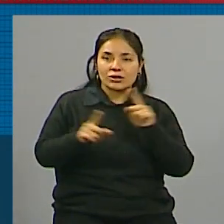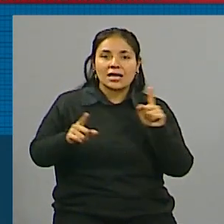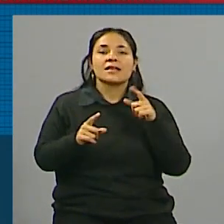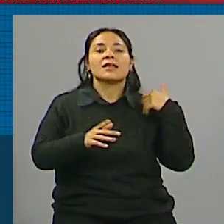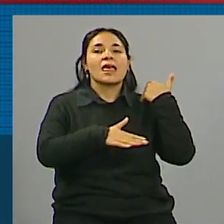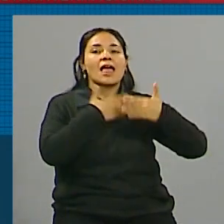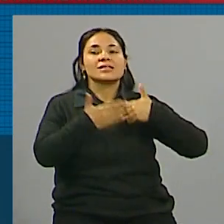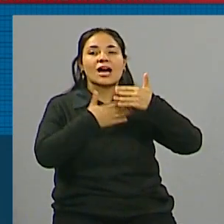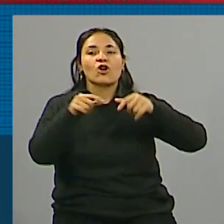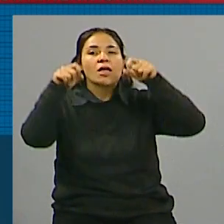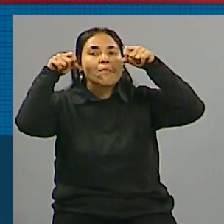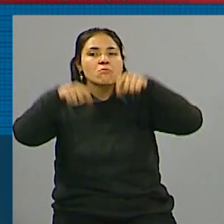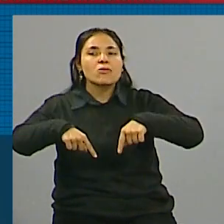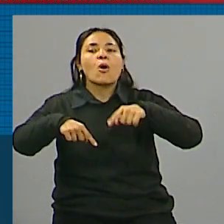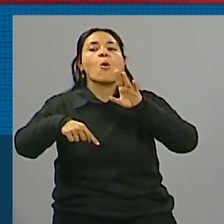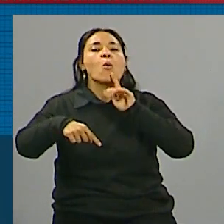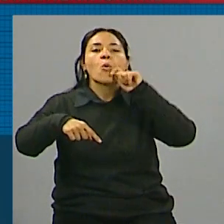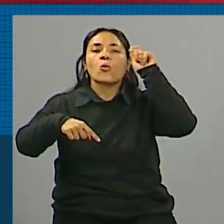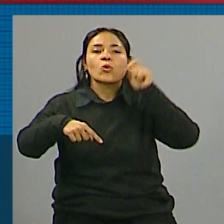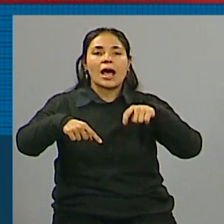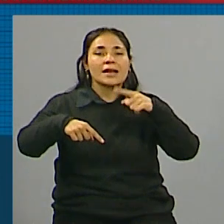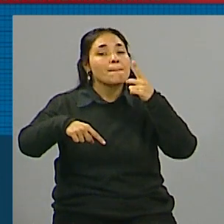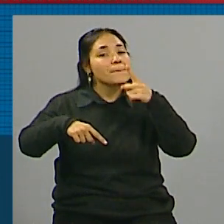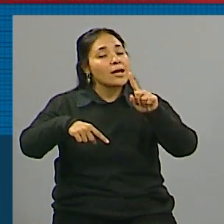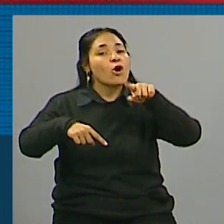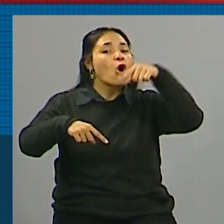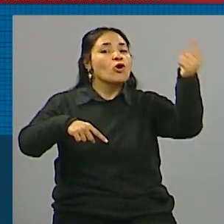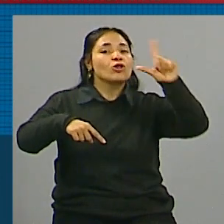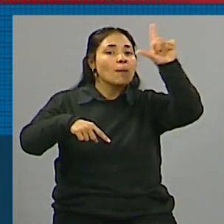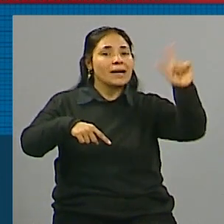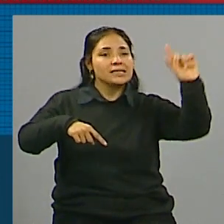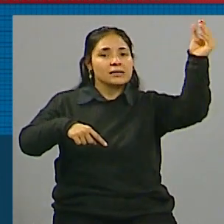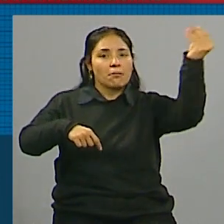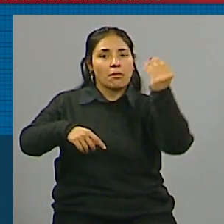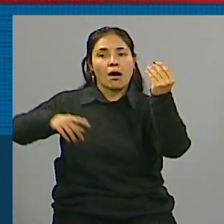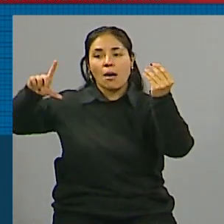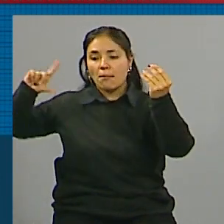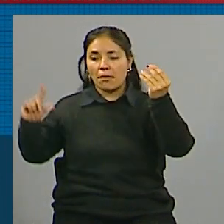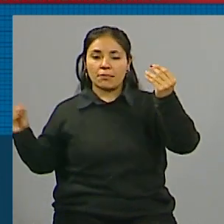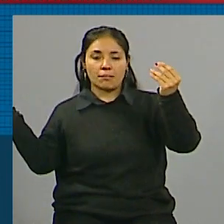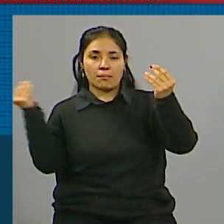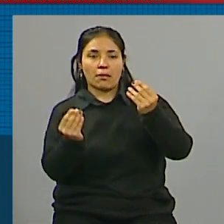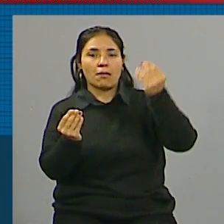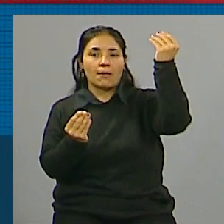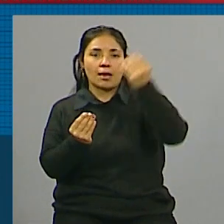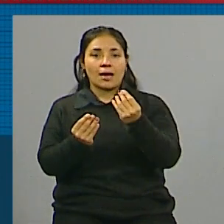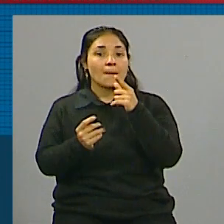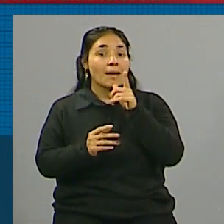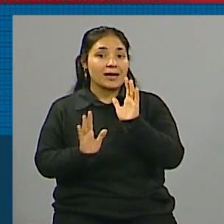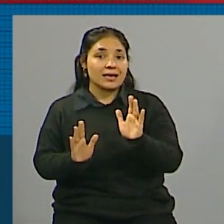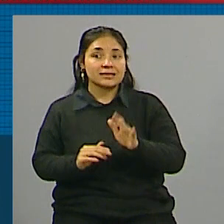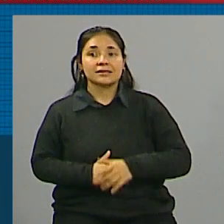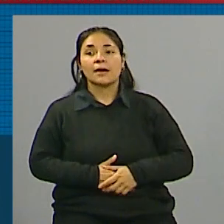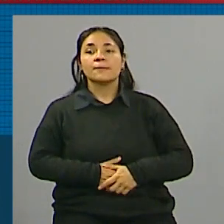desarrolla en Ucrania, pero justamente por el participan acompañamiento, claro, exacto, que se genera desde los otros